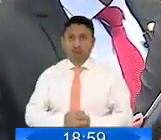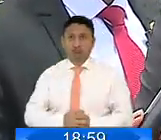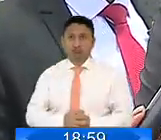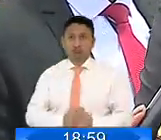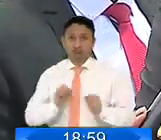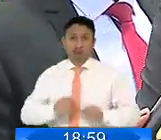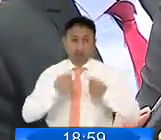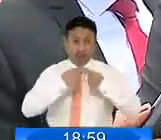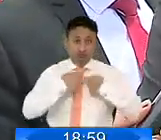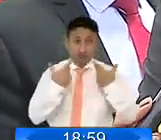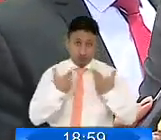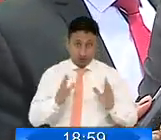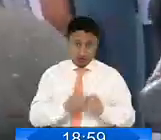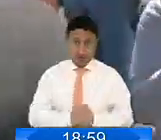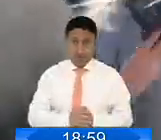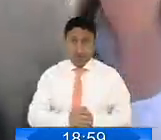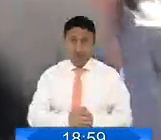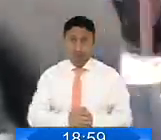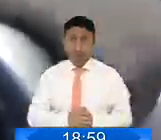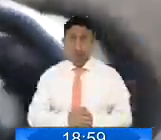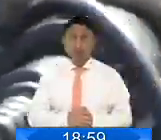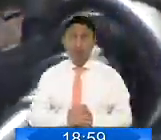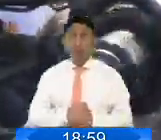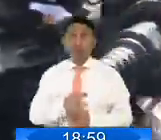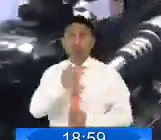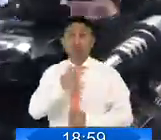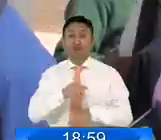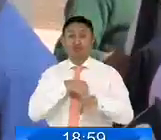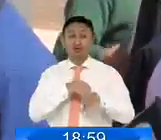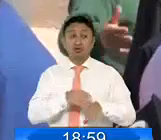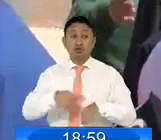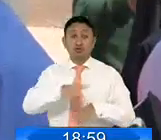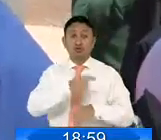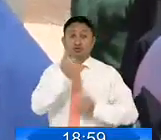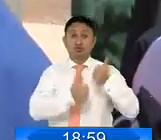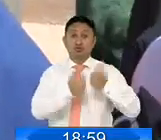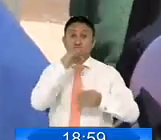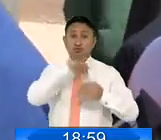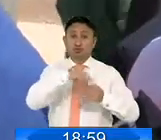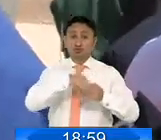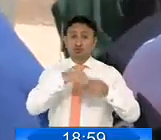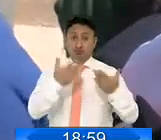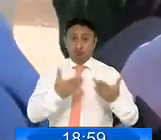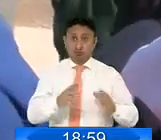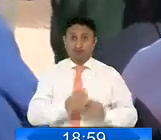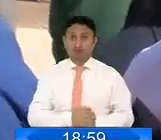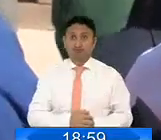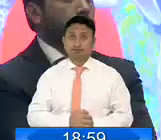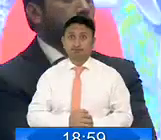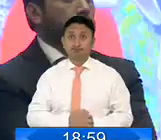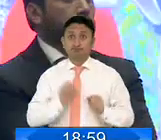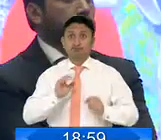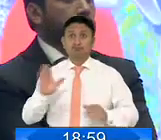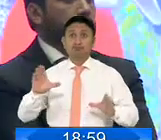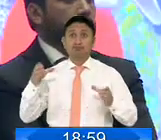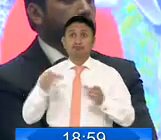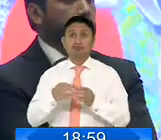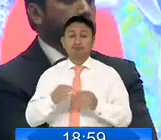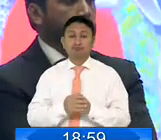salida las voces de respaldo a una posible candidatura presidencial nos hicieron esperar y llegaron desde la confederación plurinacional de